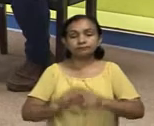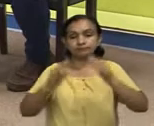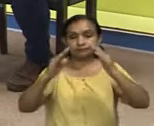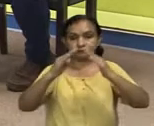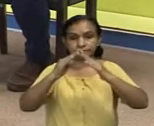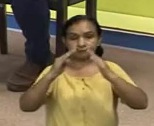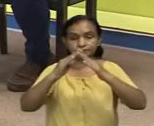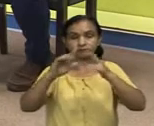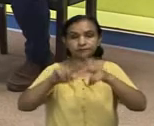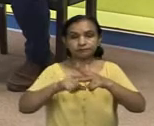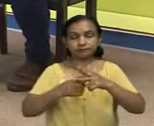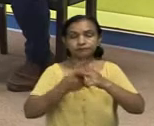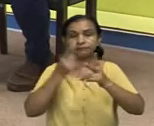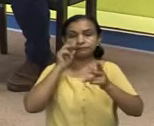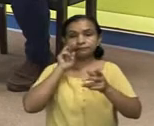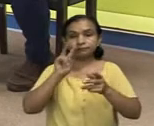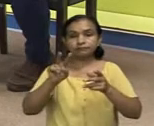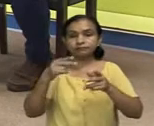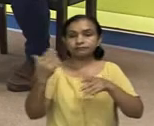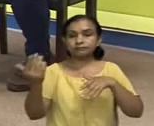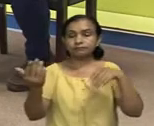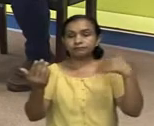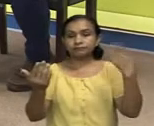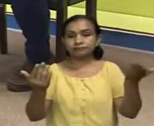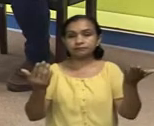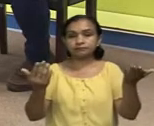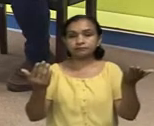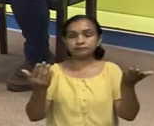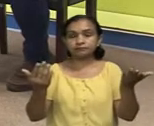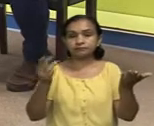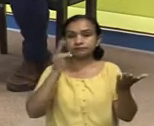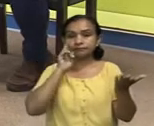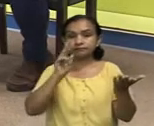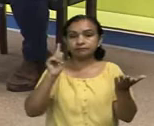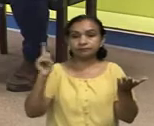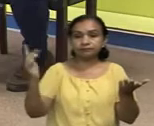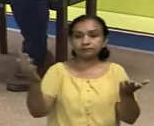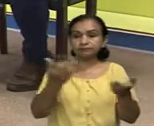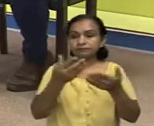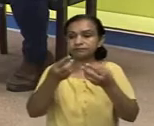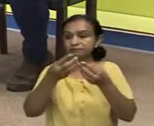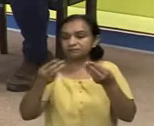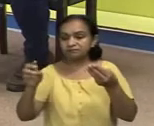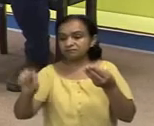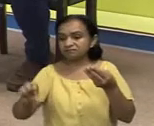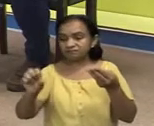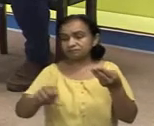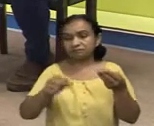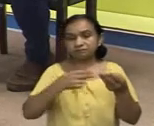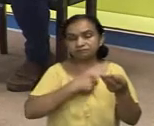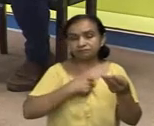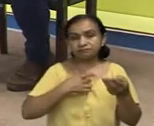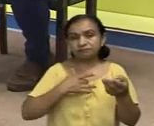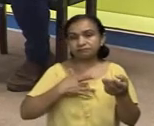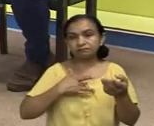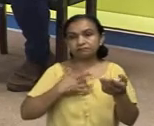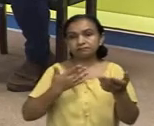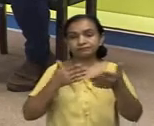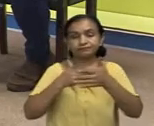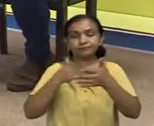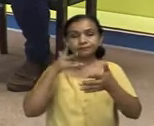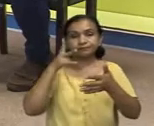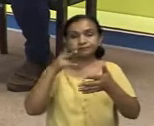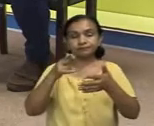ellos comiencen a identificar cuáles son los potenciales criaderos y eliminen todo el material que no es necesario para ellos. Ok, doctora, vamos a